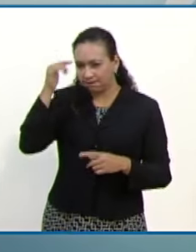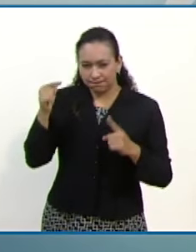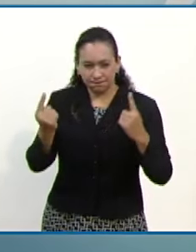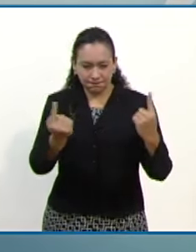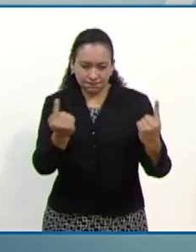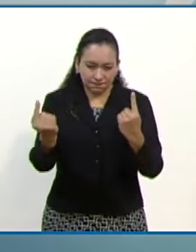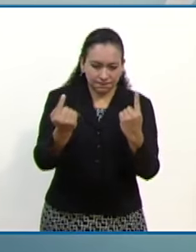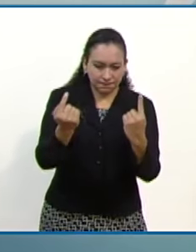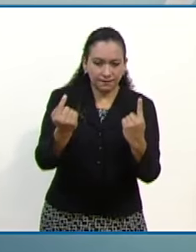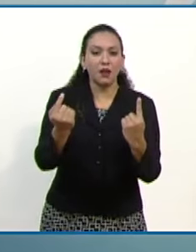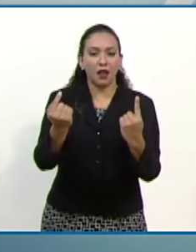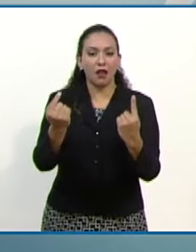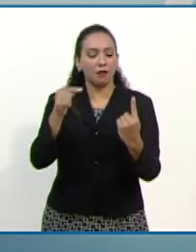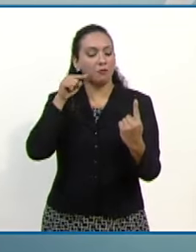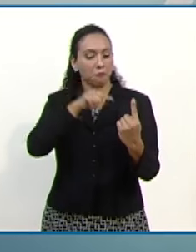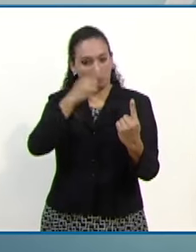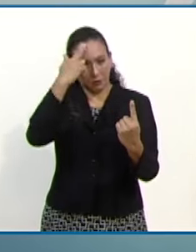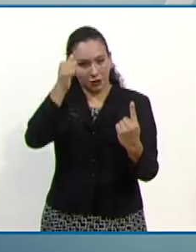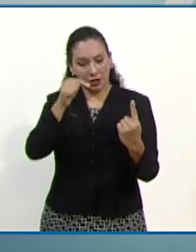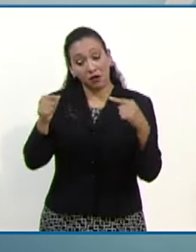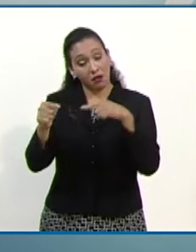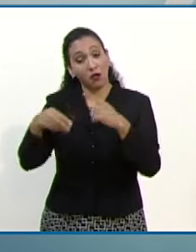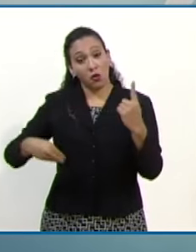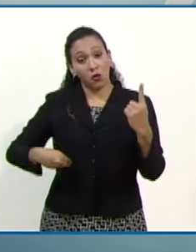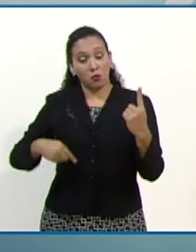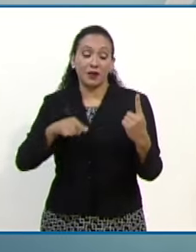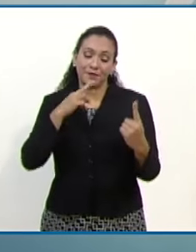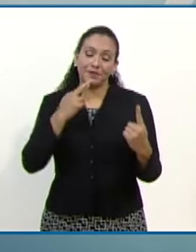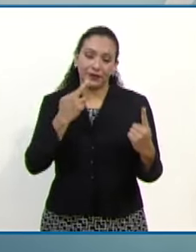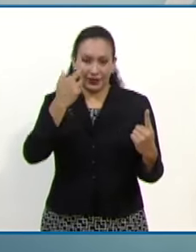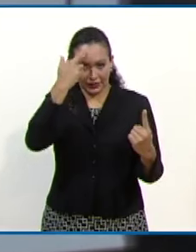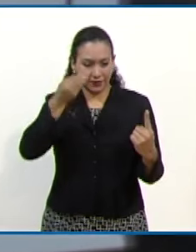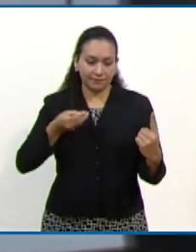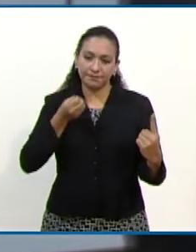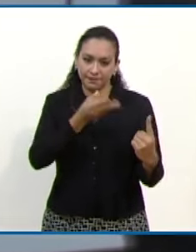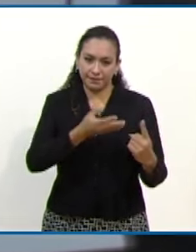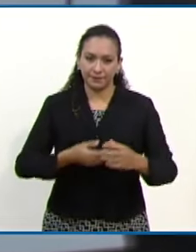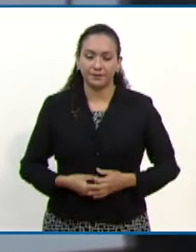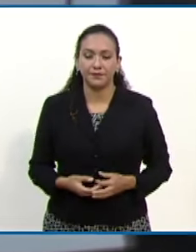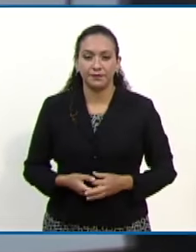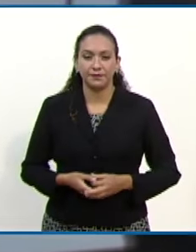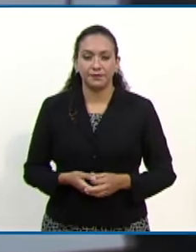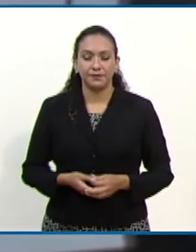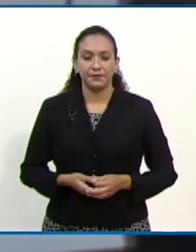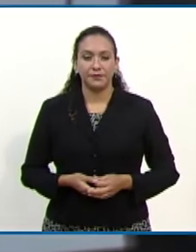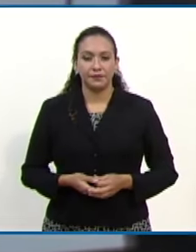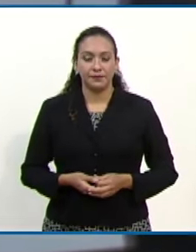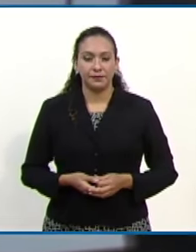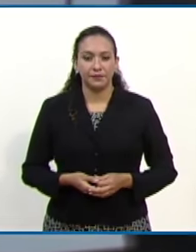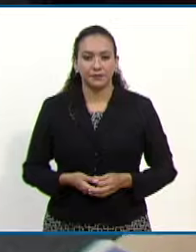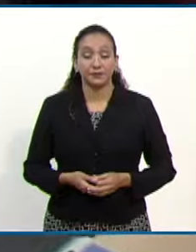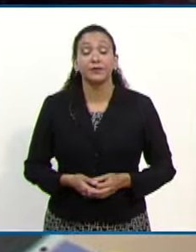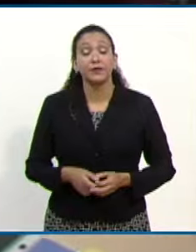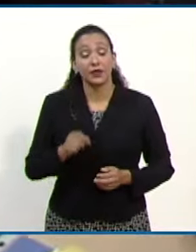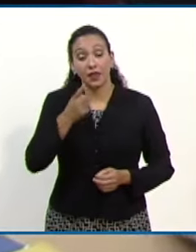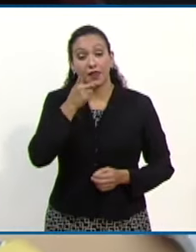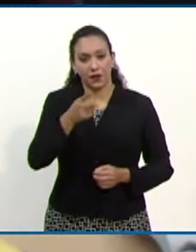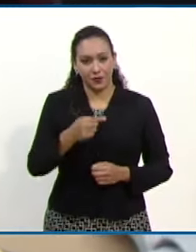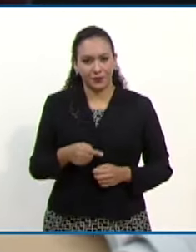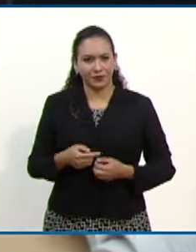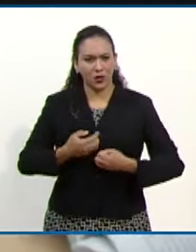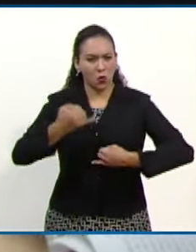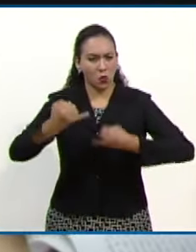no es ganar simpatías. Por otro lado, recordó que la carrera judicial es el